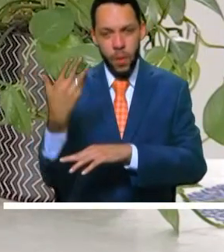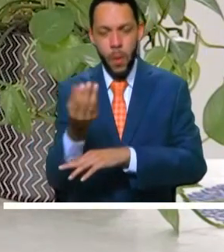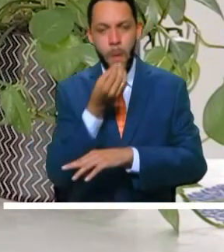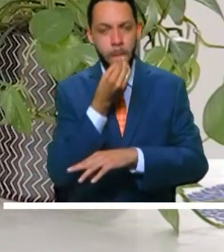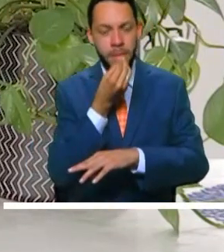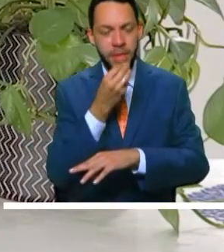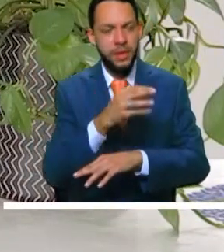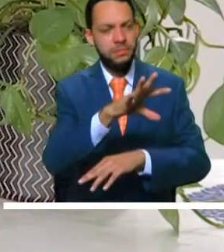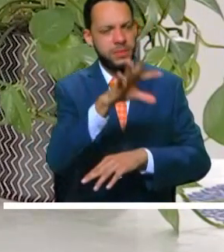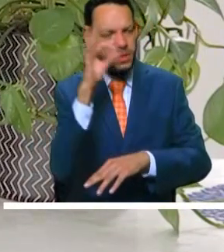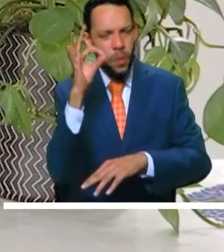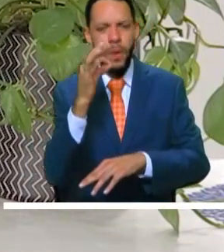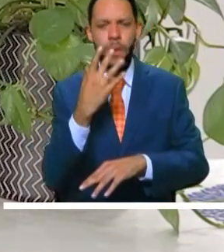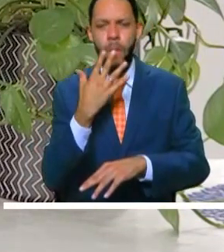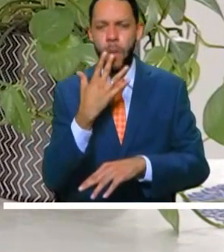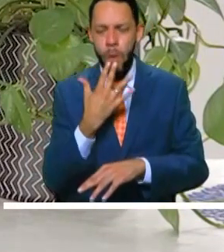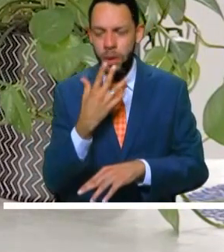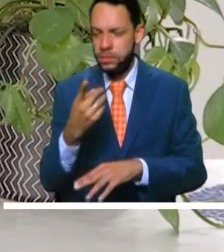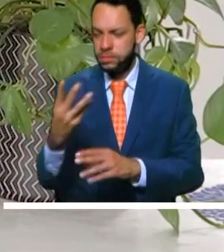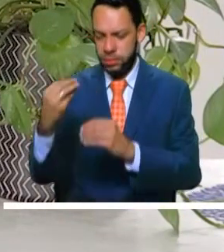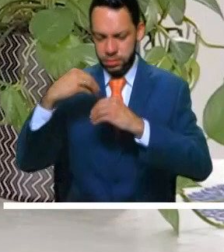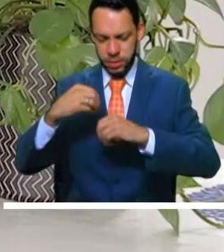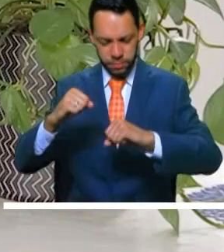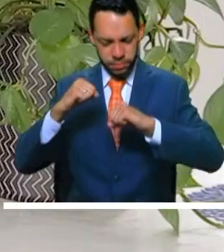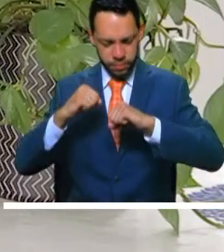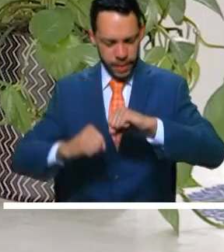Ahí encuentras todo lo que antioxida.